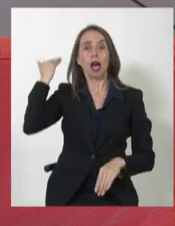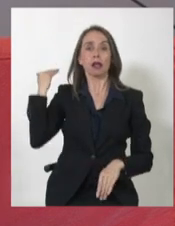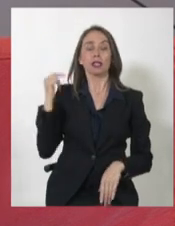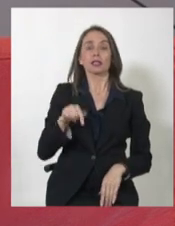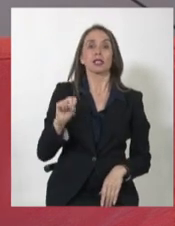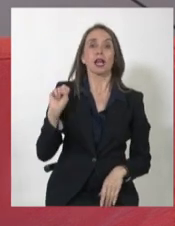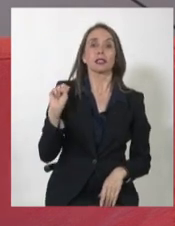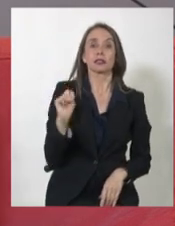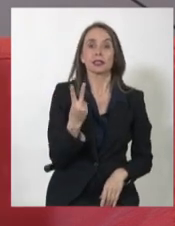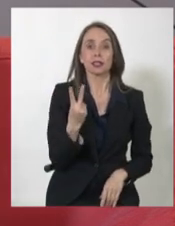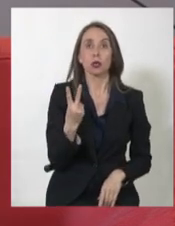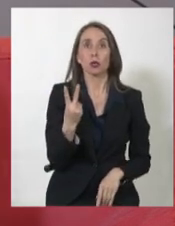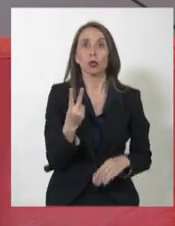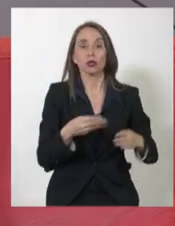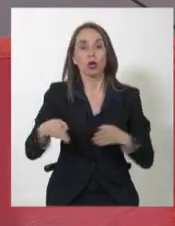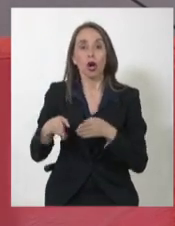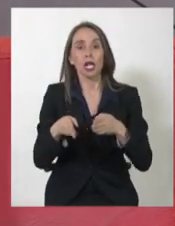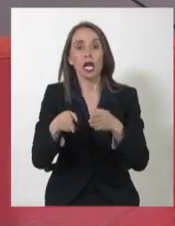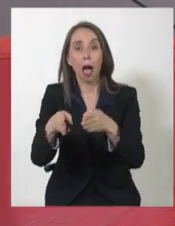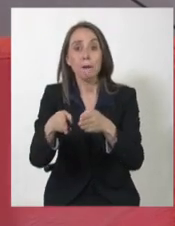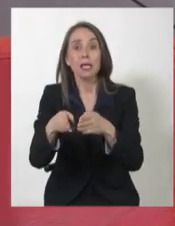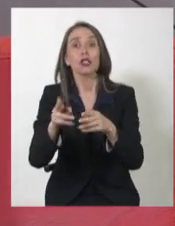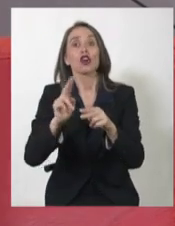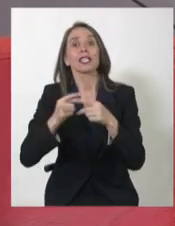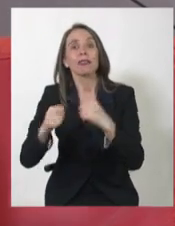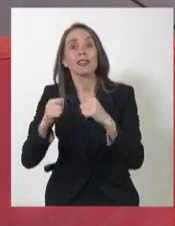el segundo itinerario constitucional que tenemos.